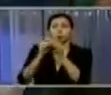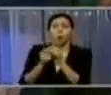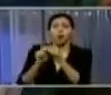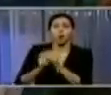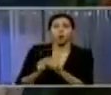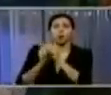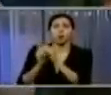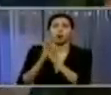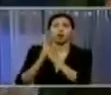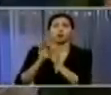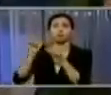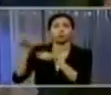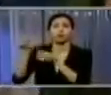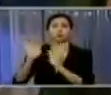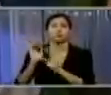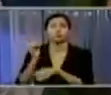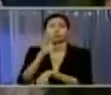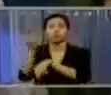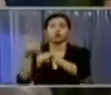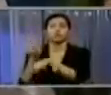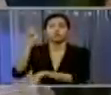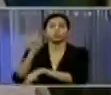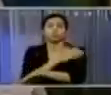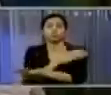Así que lo otro que quería decir